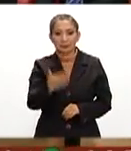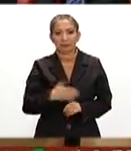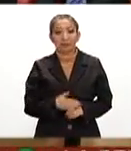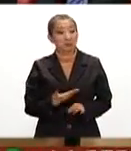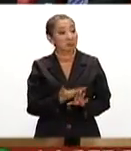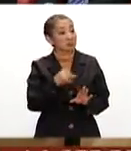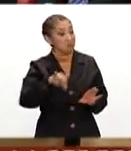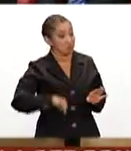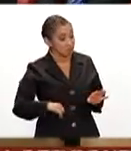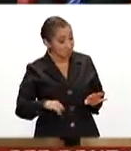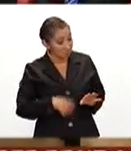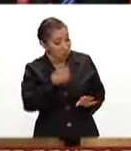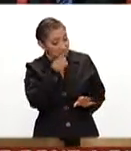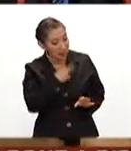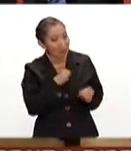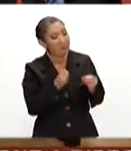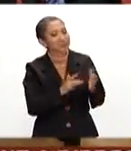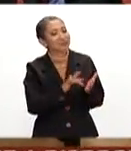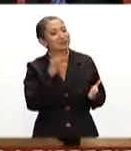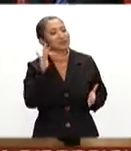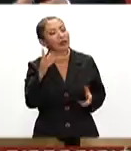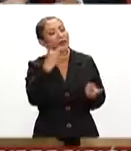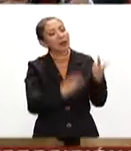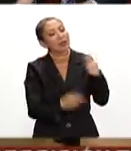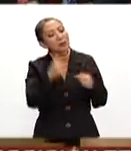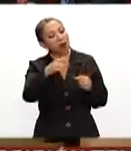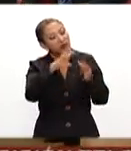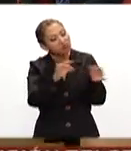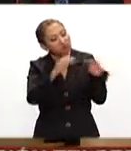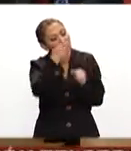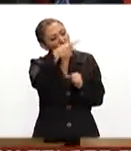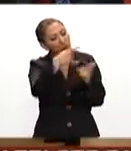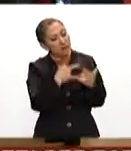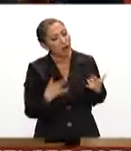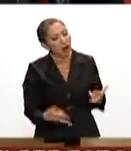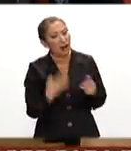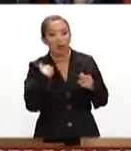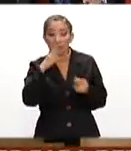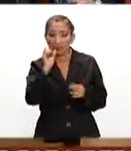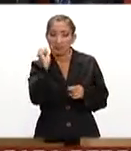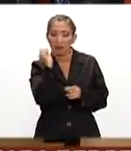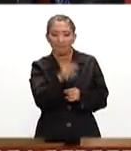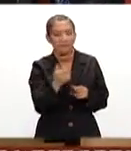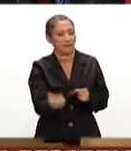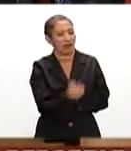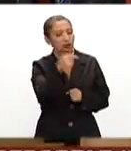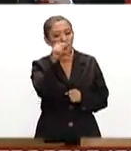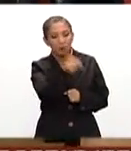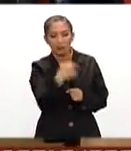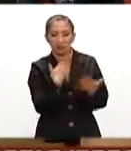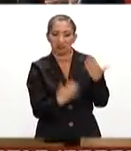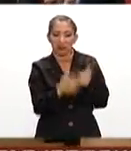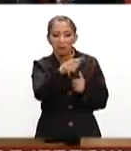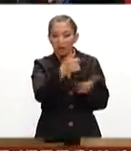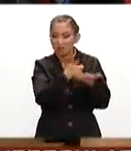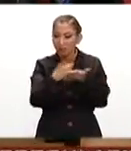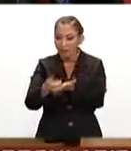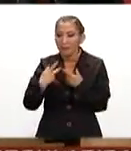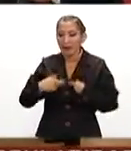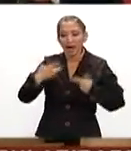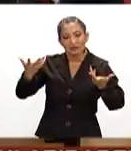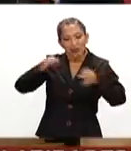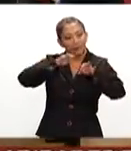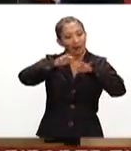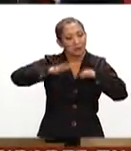Pues interesante lo que nos comentas, Julián. Gracias por venir, por contarnos esta historia. Te deseamos el mayor de los éxitos porque también contribuyes a la sociedad, a